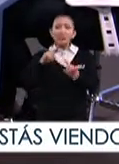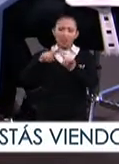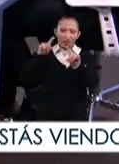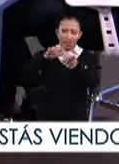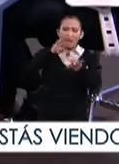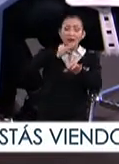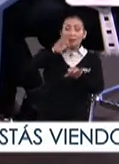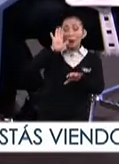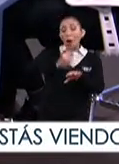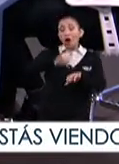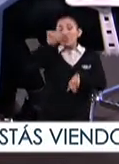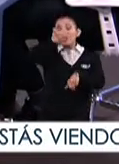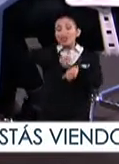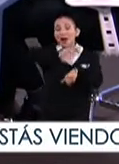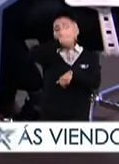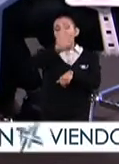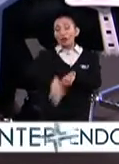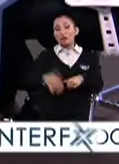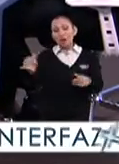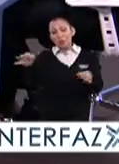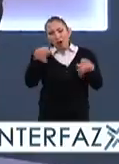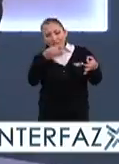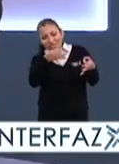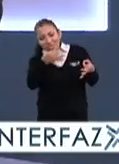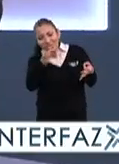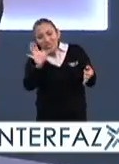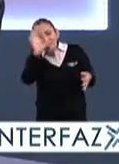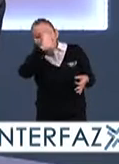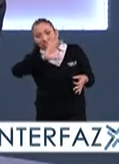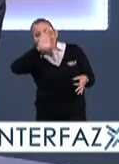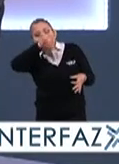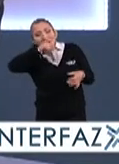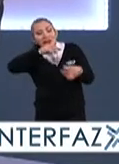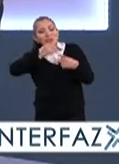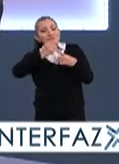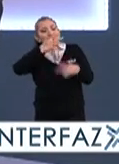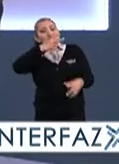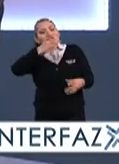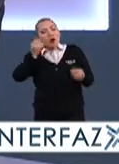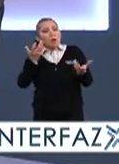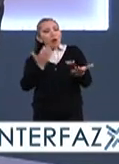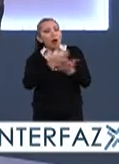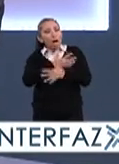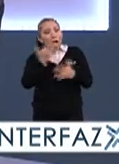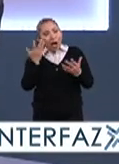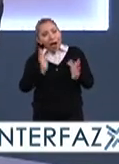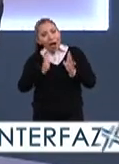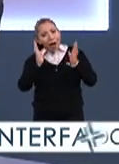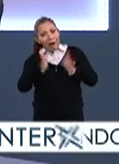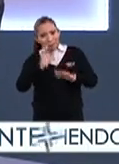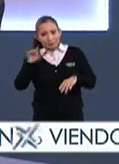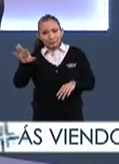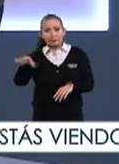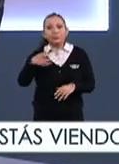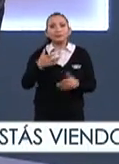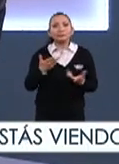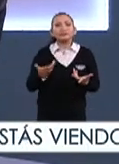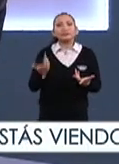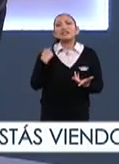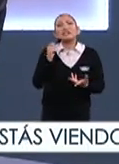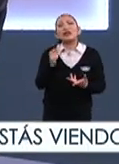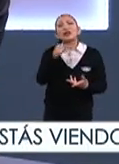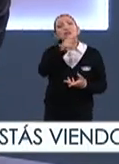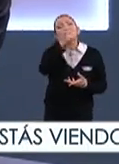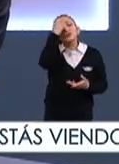en nuestro país, pero la de Día de Muertos genera mucho impacto y genera mucha sorpresa. ¿A qué